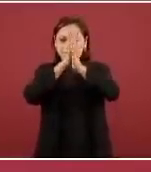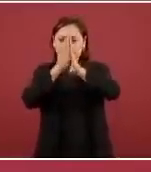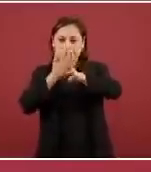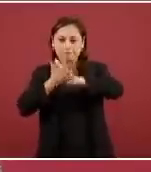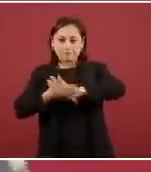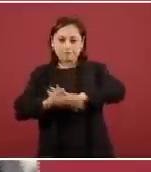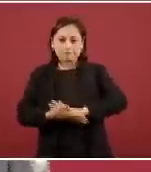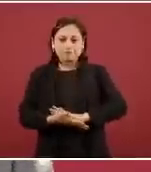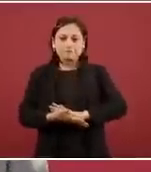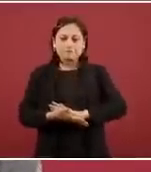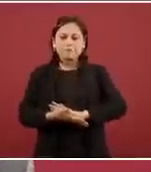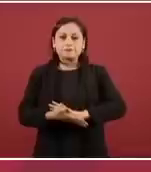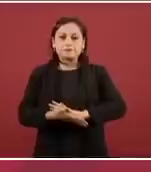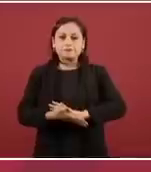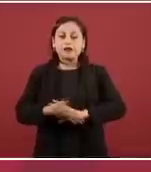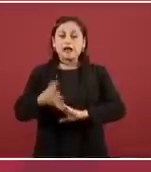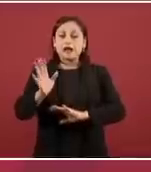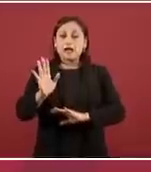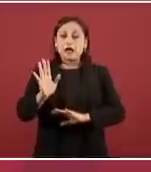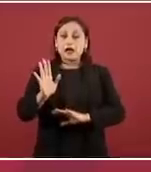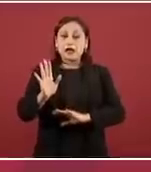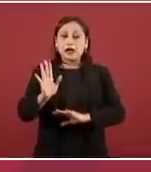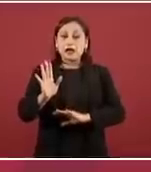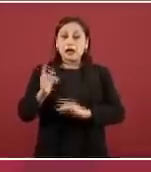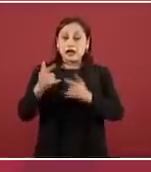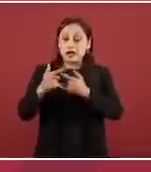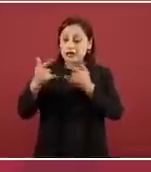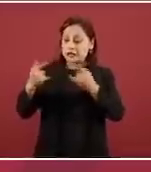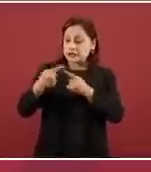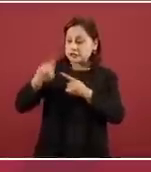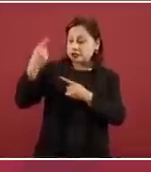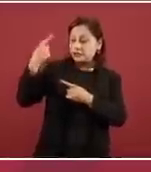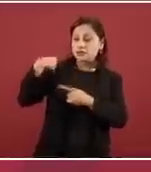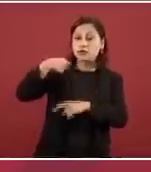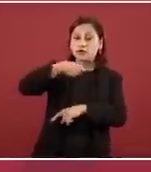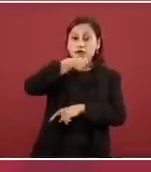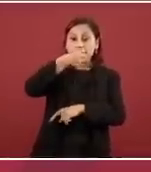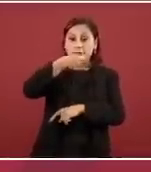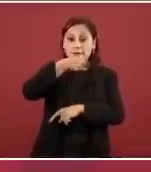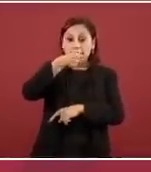Lo viejo no acaba de morir y lo nuevo no acaba de nacer.